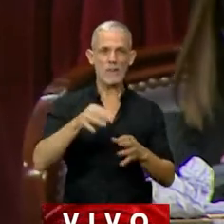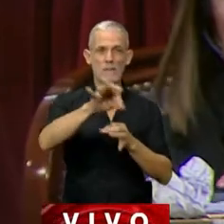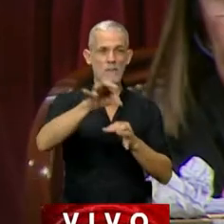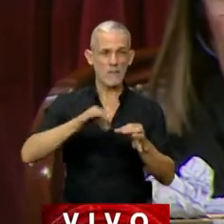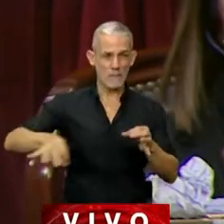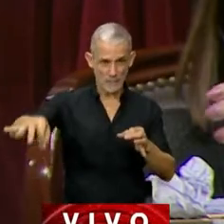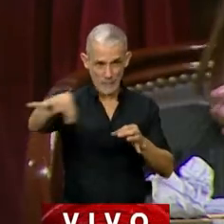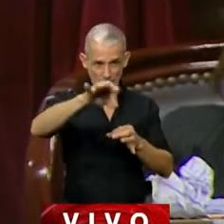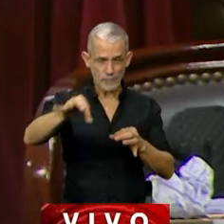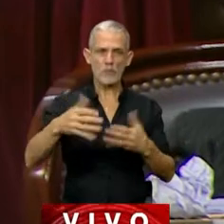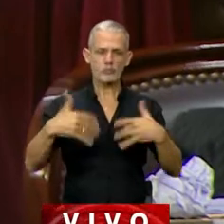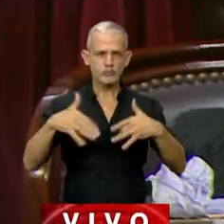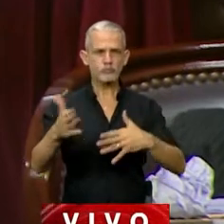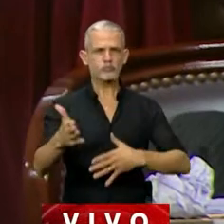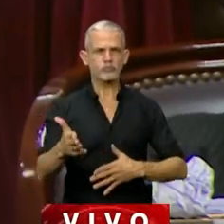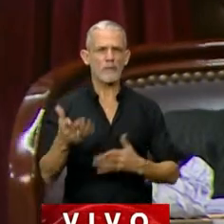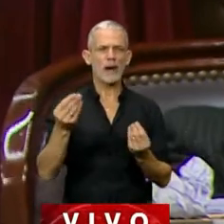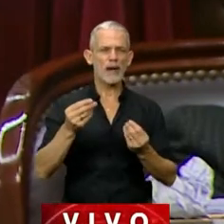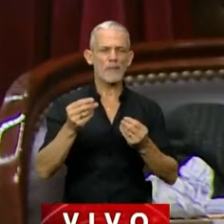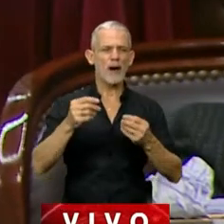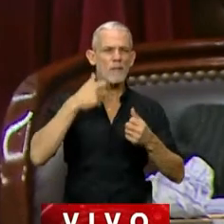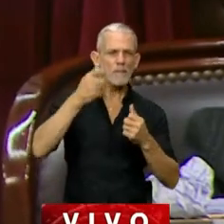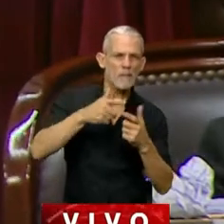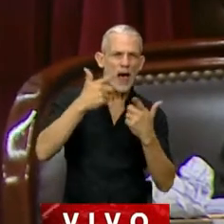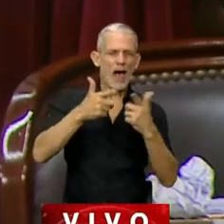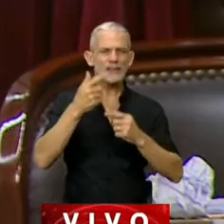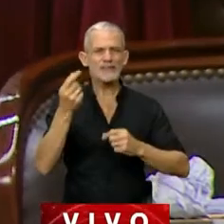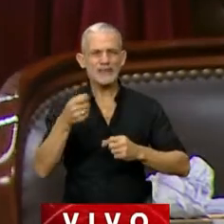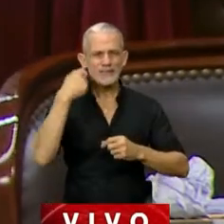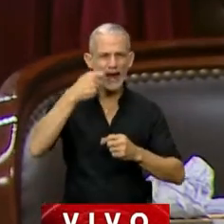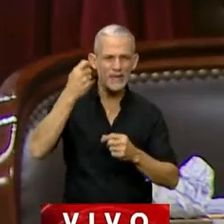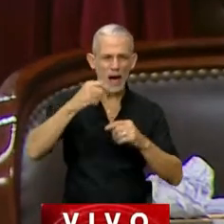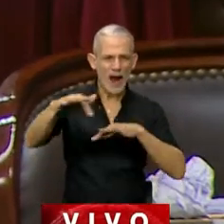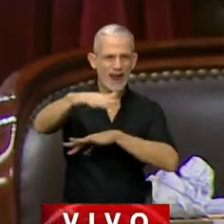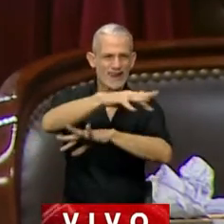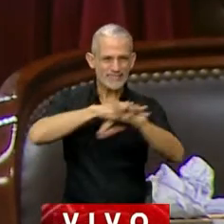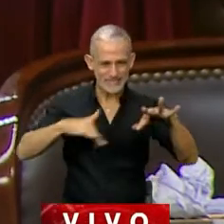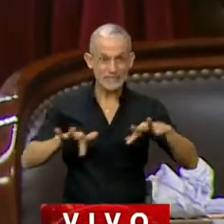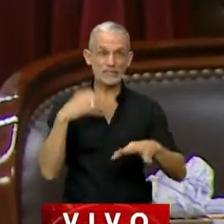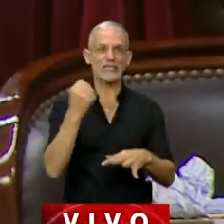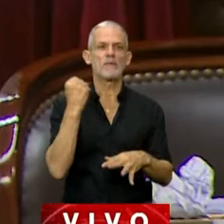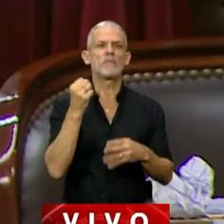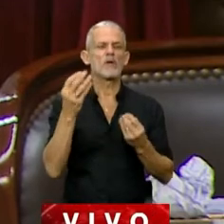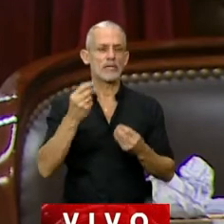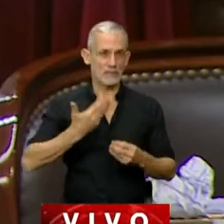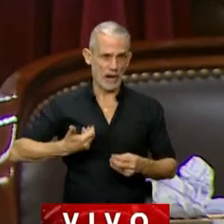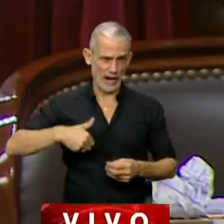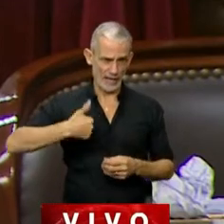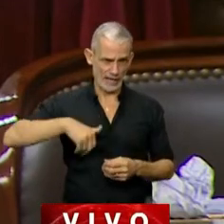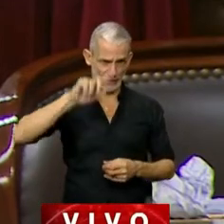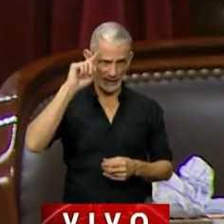espacios marinos representativos de hábitats y ecosistemas que fueran de importancia para la